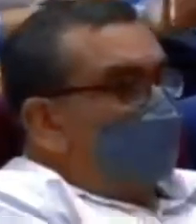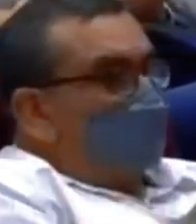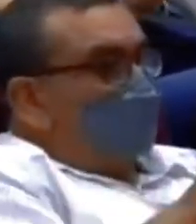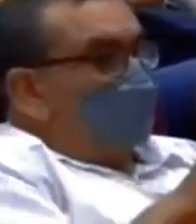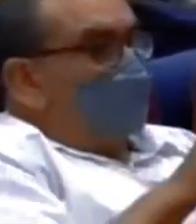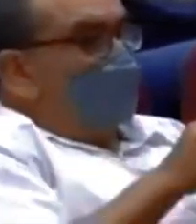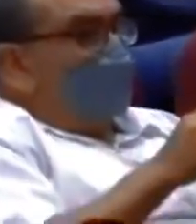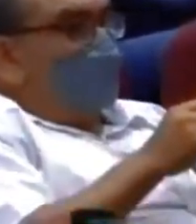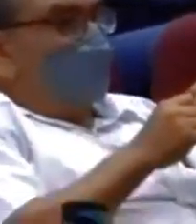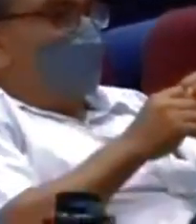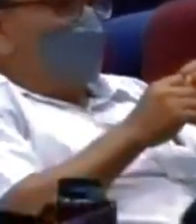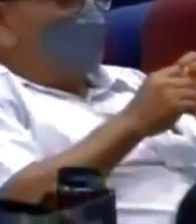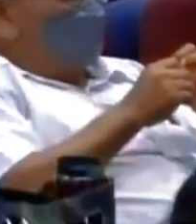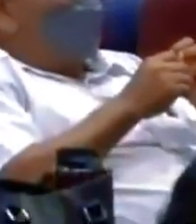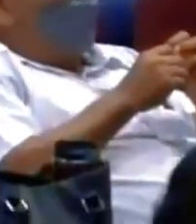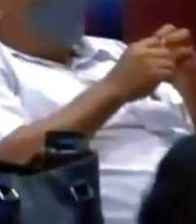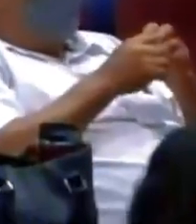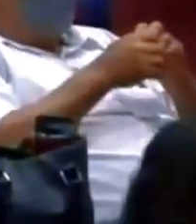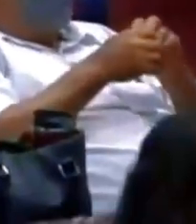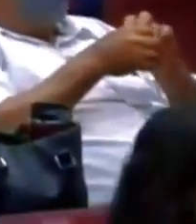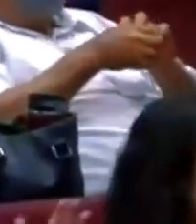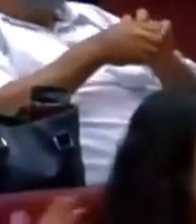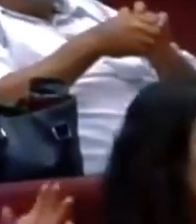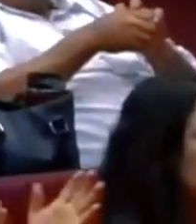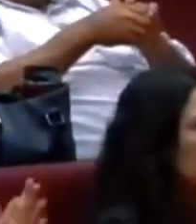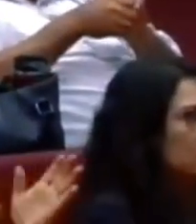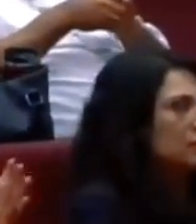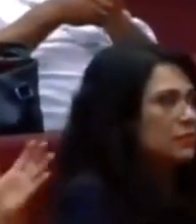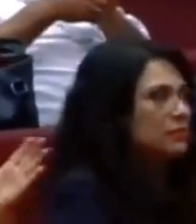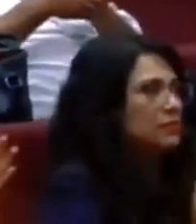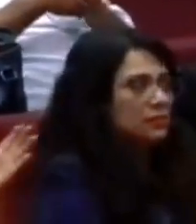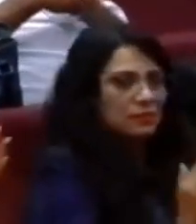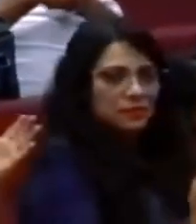Es una réplica de la mujer de Amajac de Veracruz.